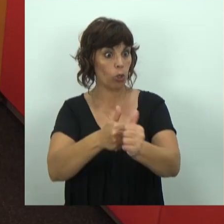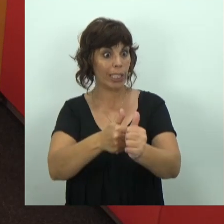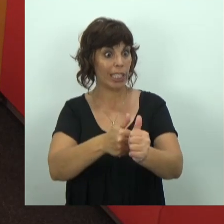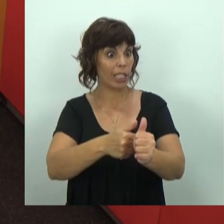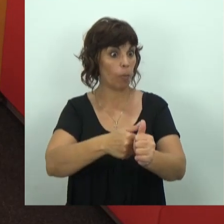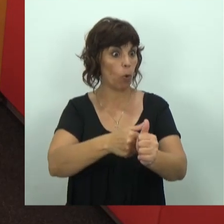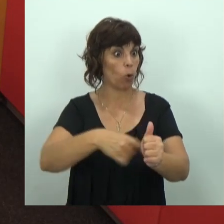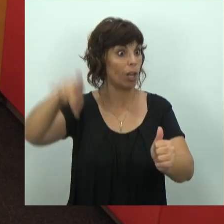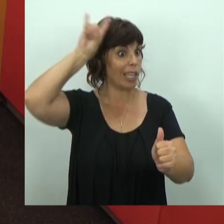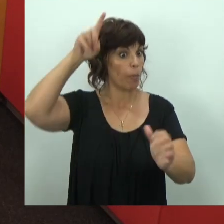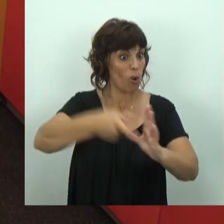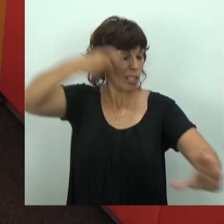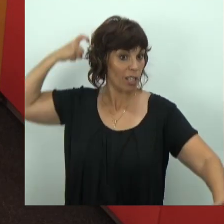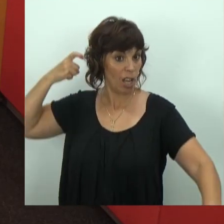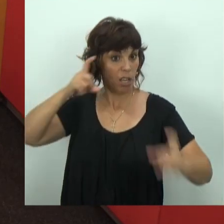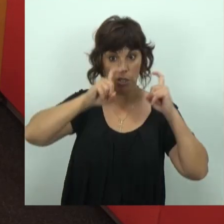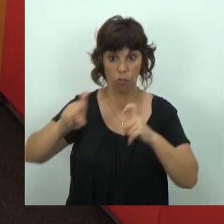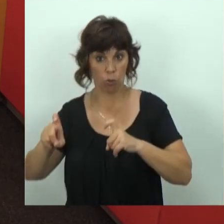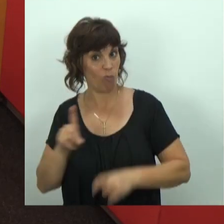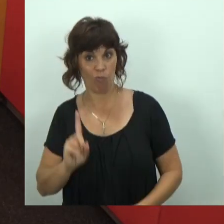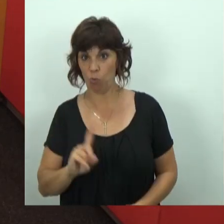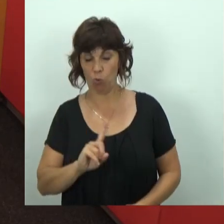Y tampoco le enseñó cómo hacer milagros.